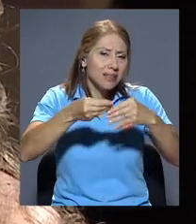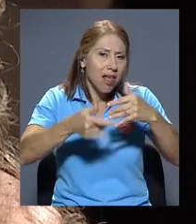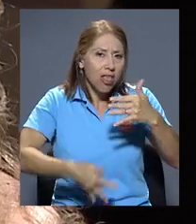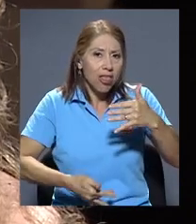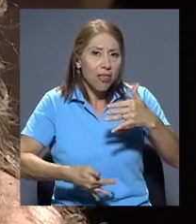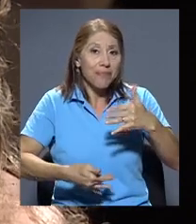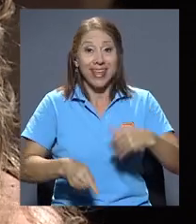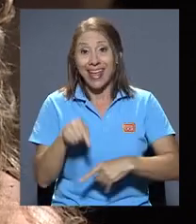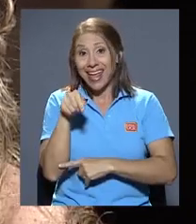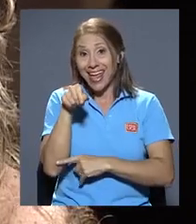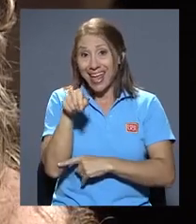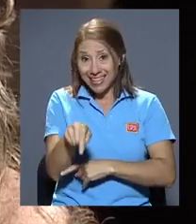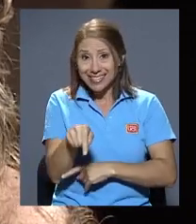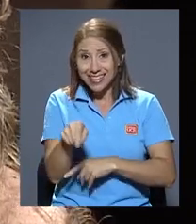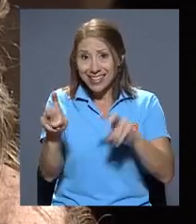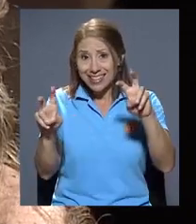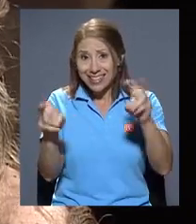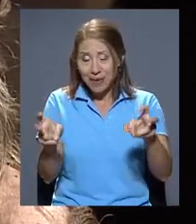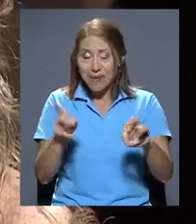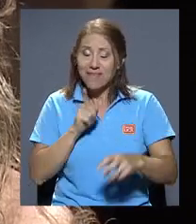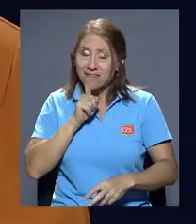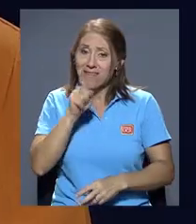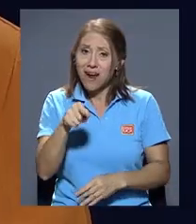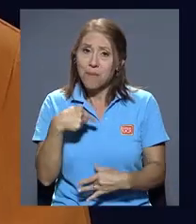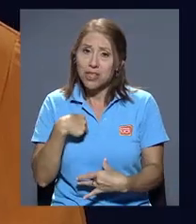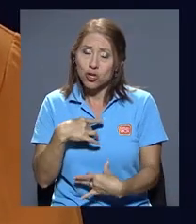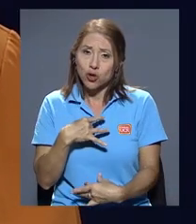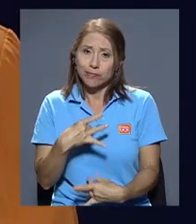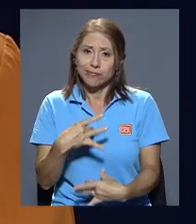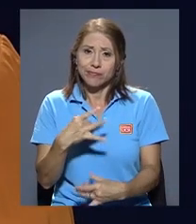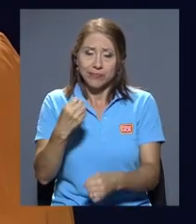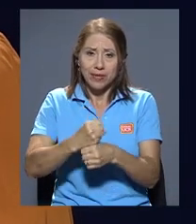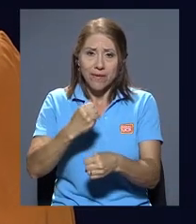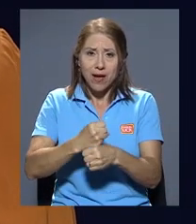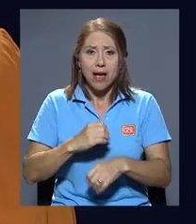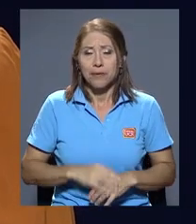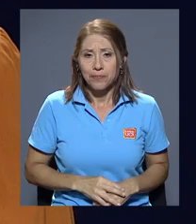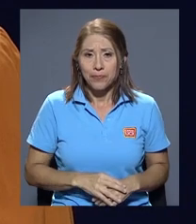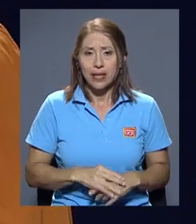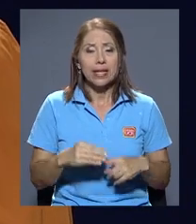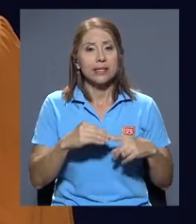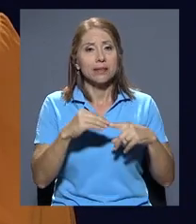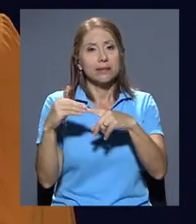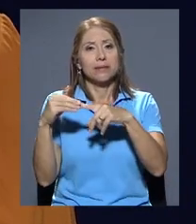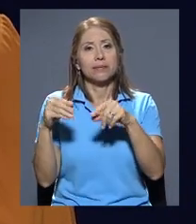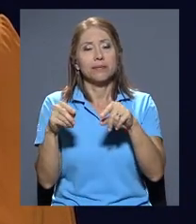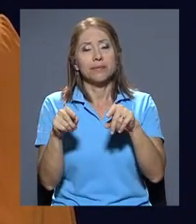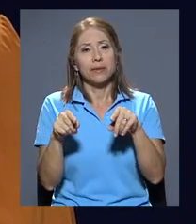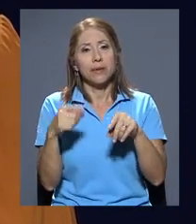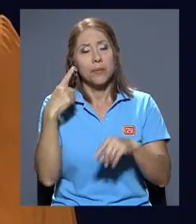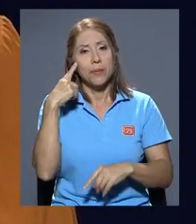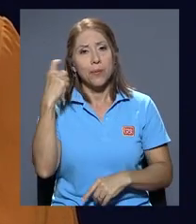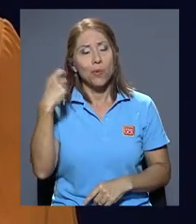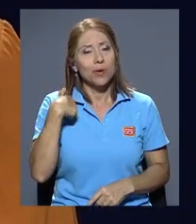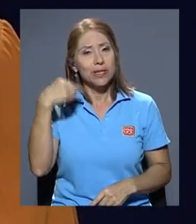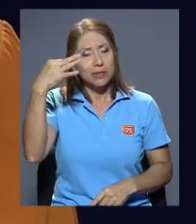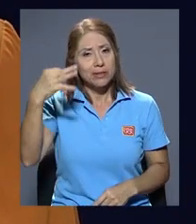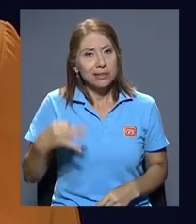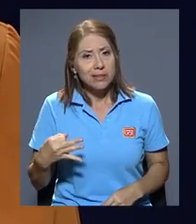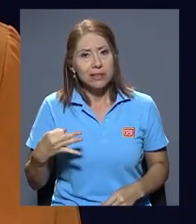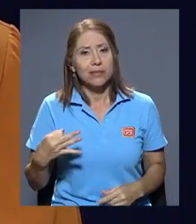justamente seguía una línea en la que realmente estoy interesada en trabajar. Sobre todo también porque creo